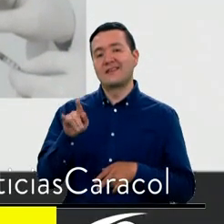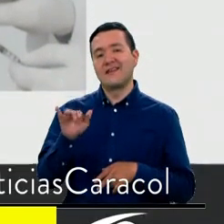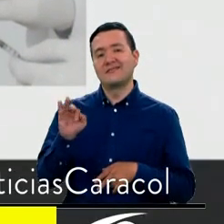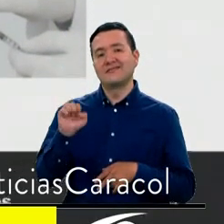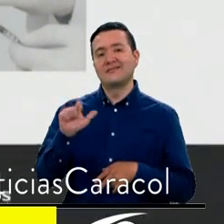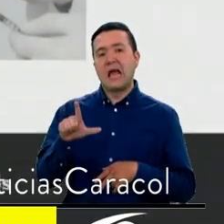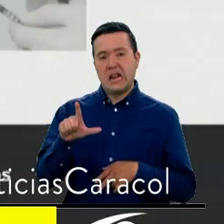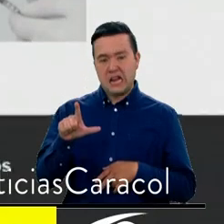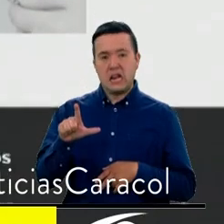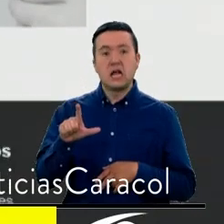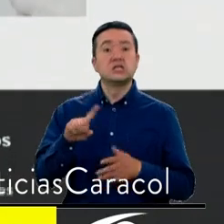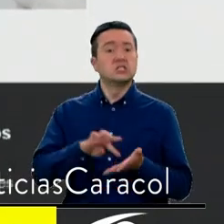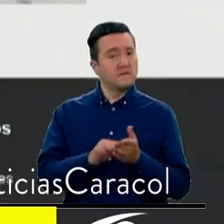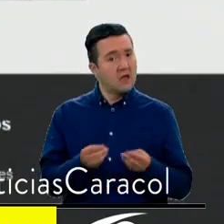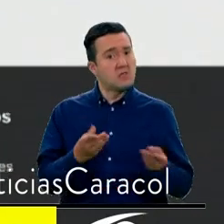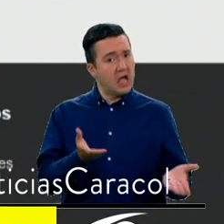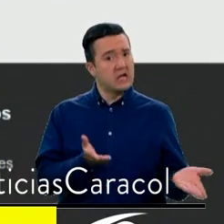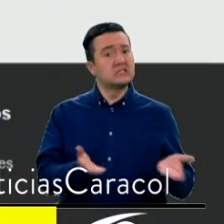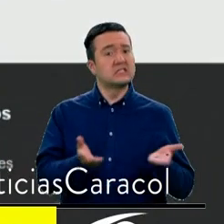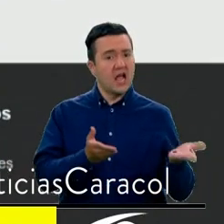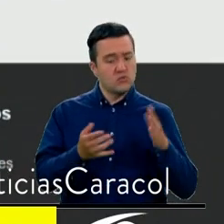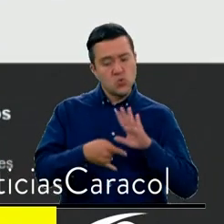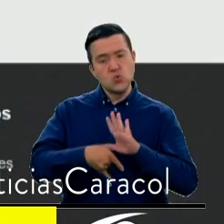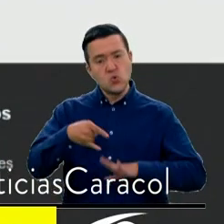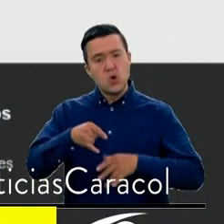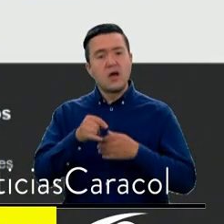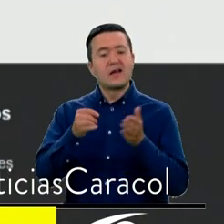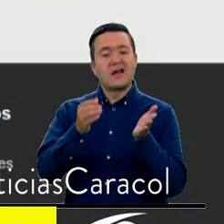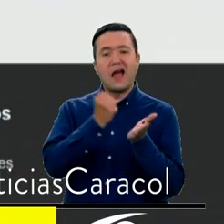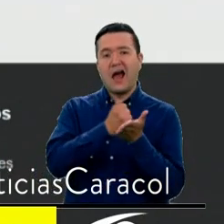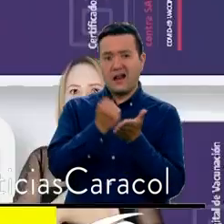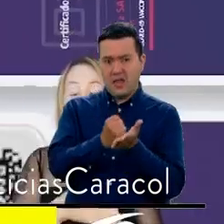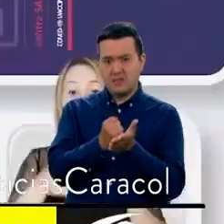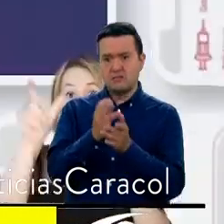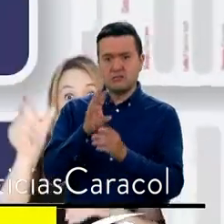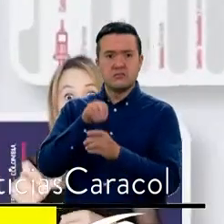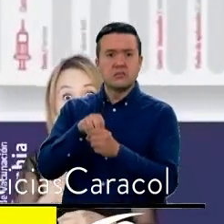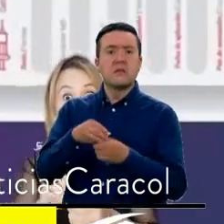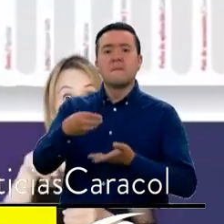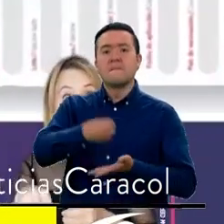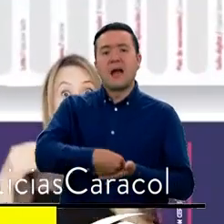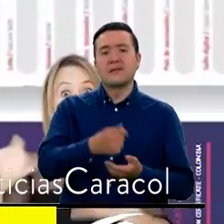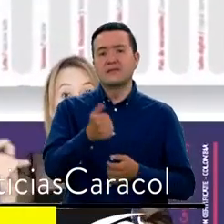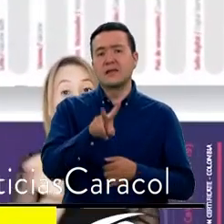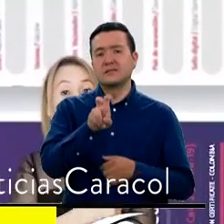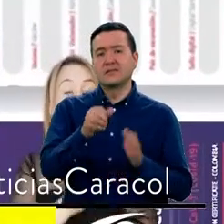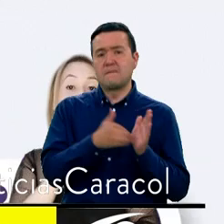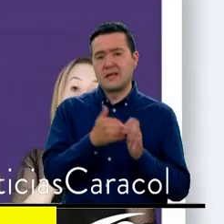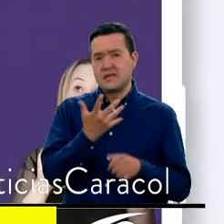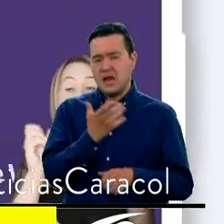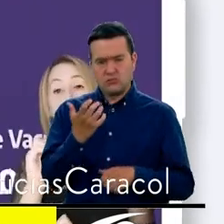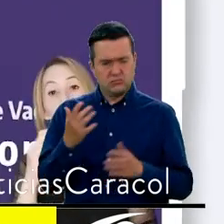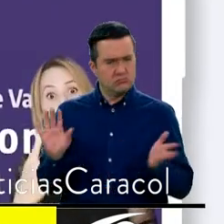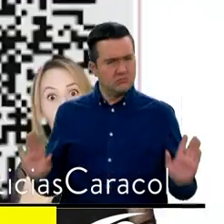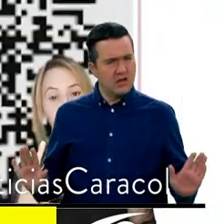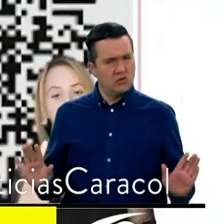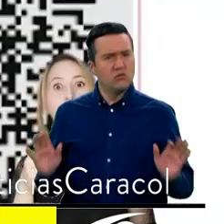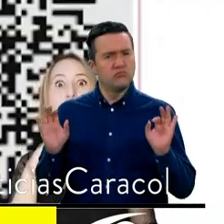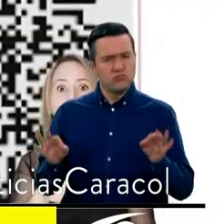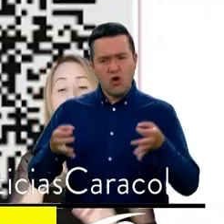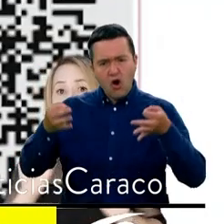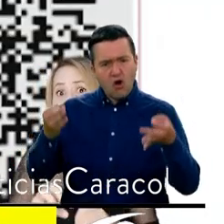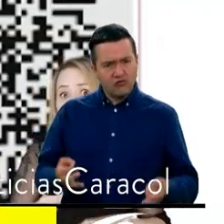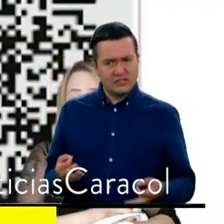del carnet de vacunación por 17.500 pesos, a pesar de que el oficial y el único autorizado no tiene ningún